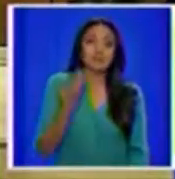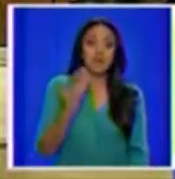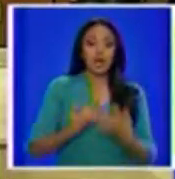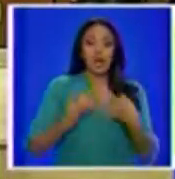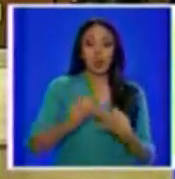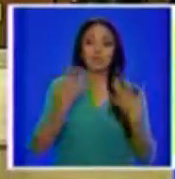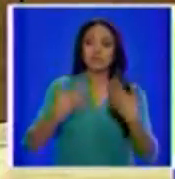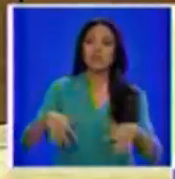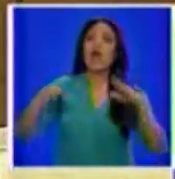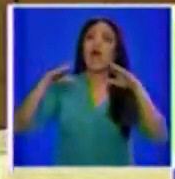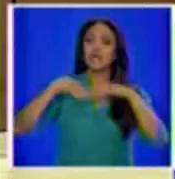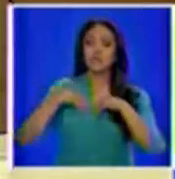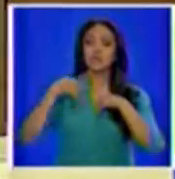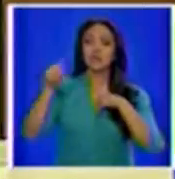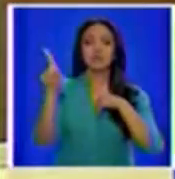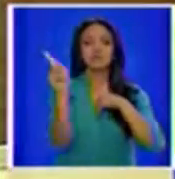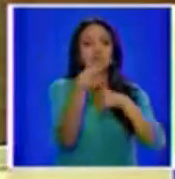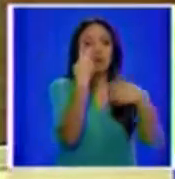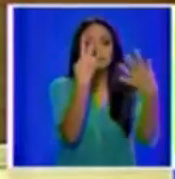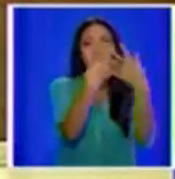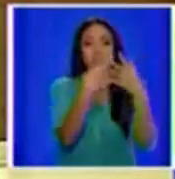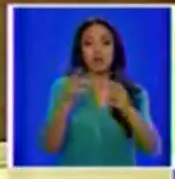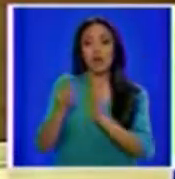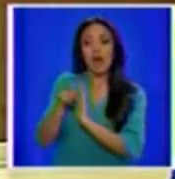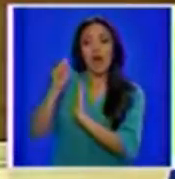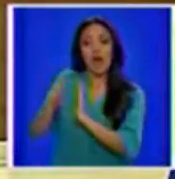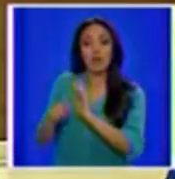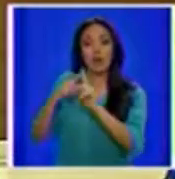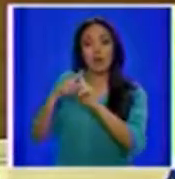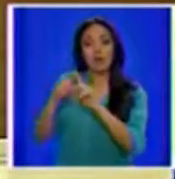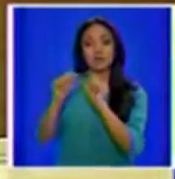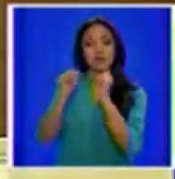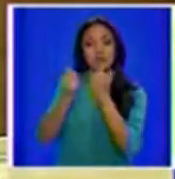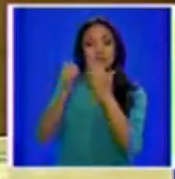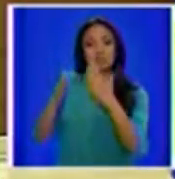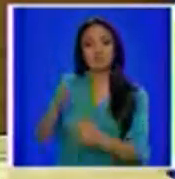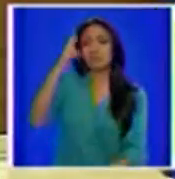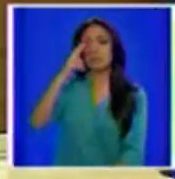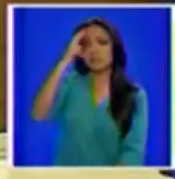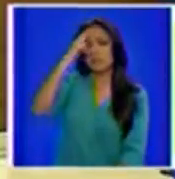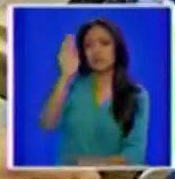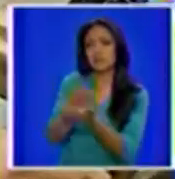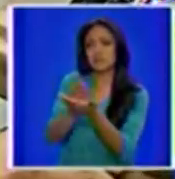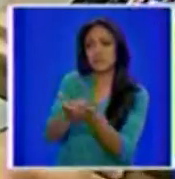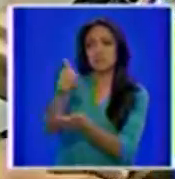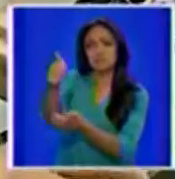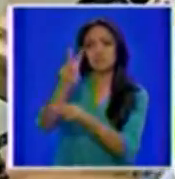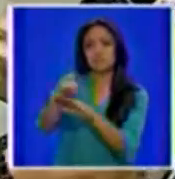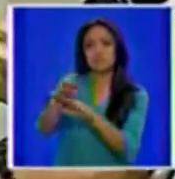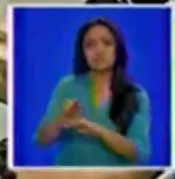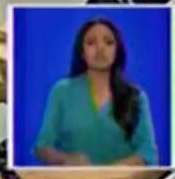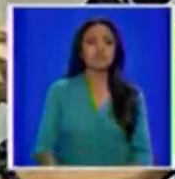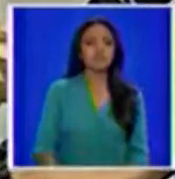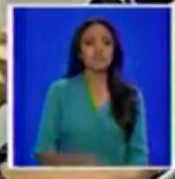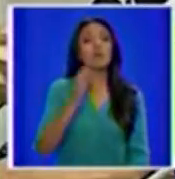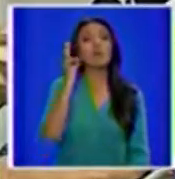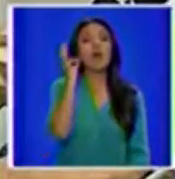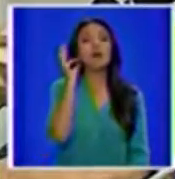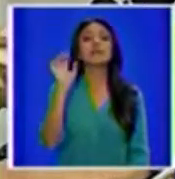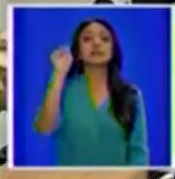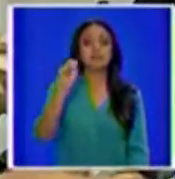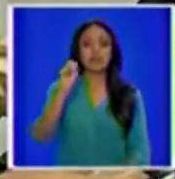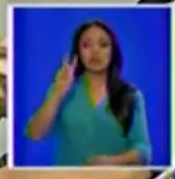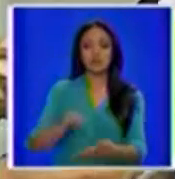acogió el pedido, pues incluso el abogado de la ex asambleísta dio la razón a la fiscal. Se tenía que presentar la